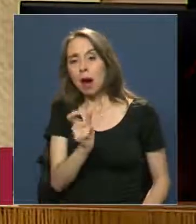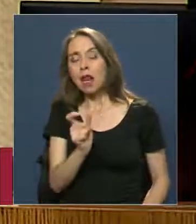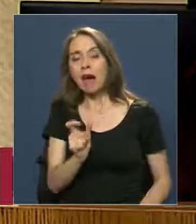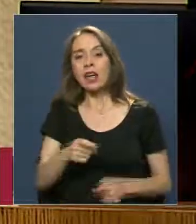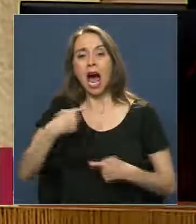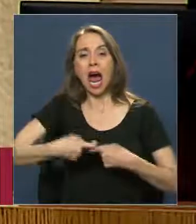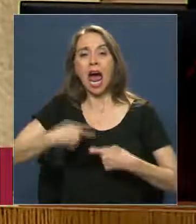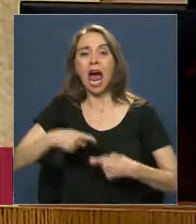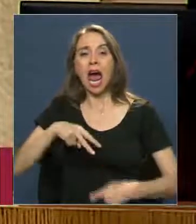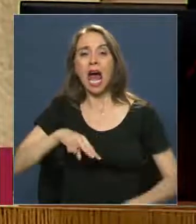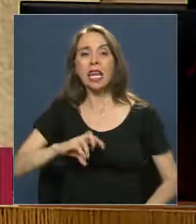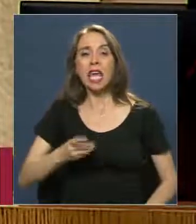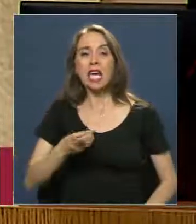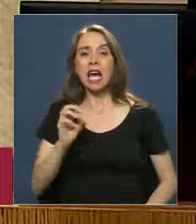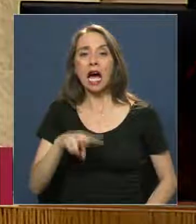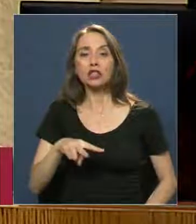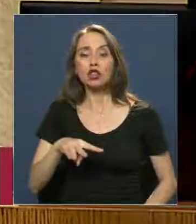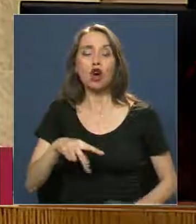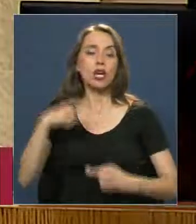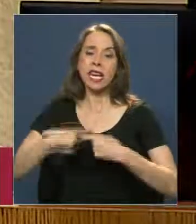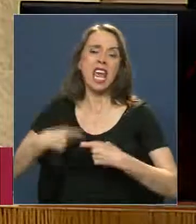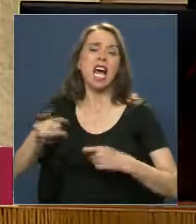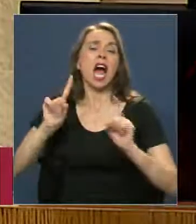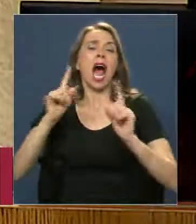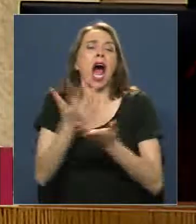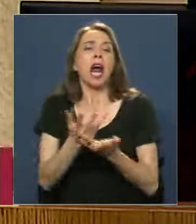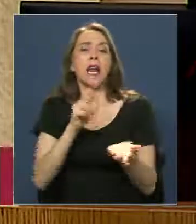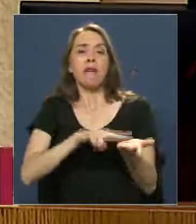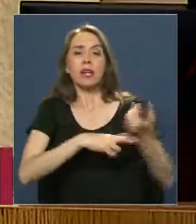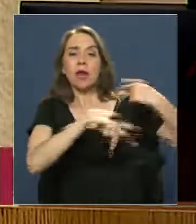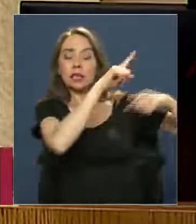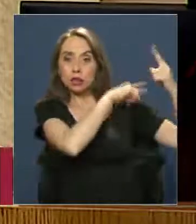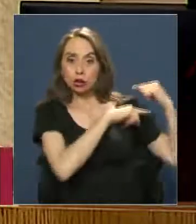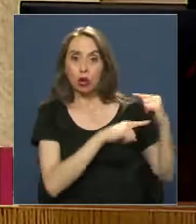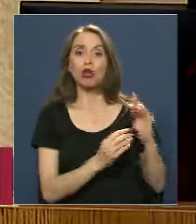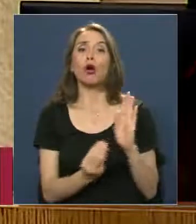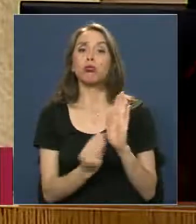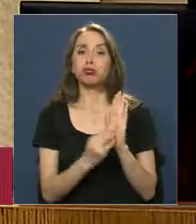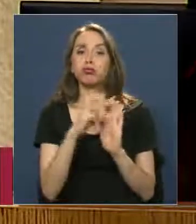La negación de la verdad histórica. También aparece acá